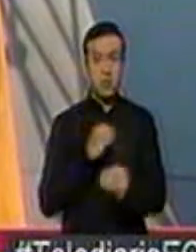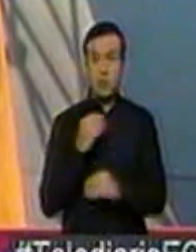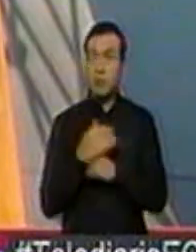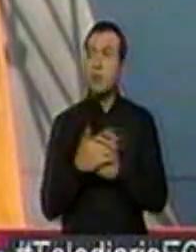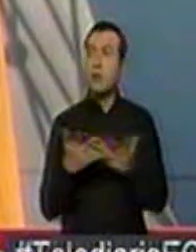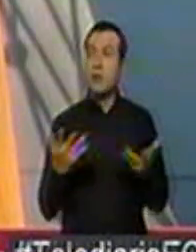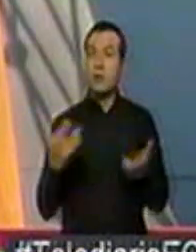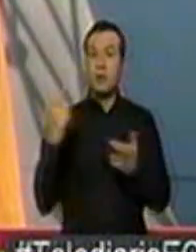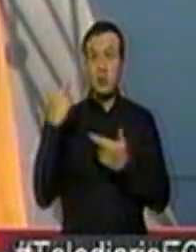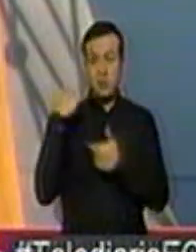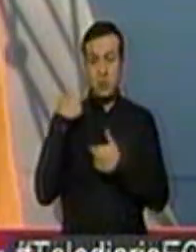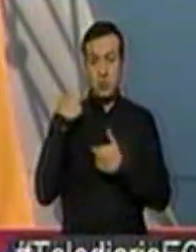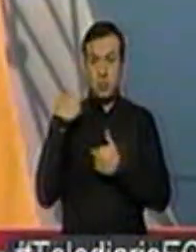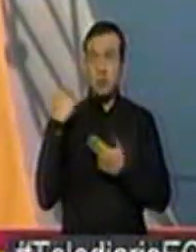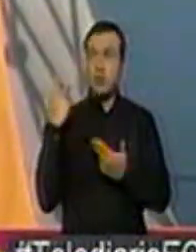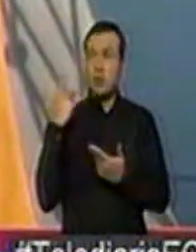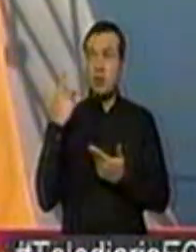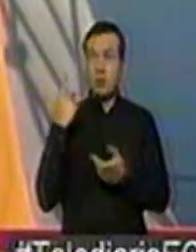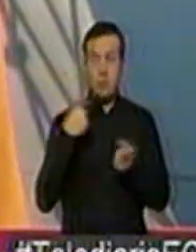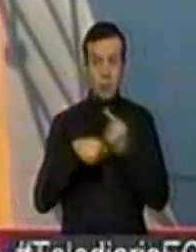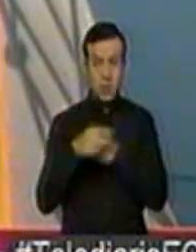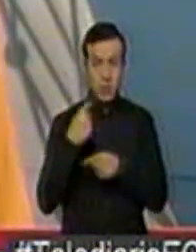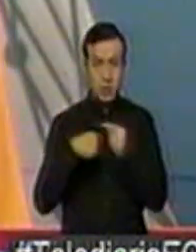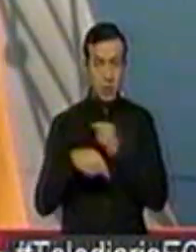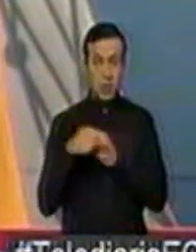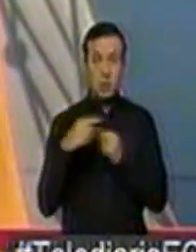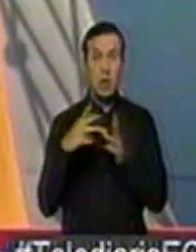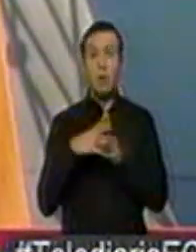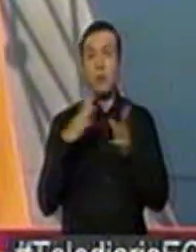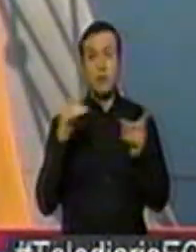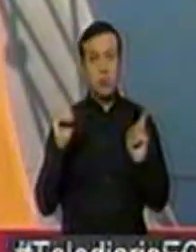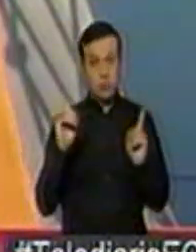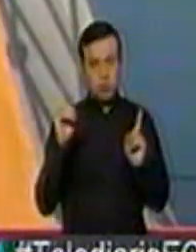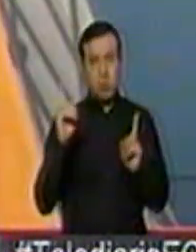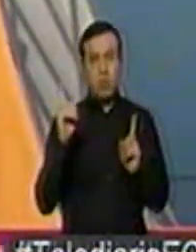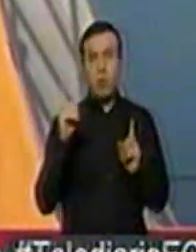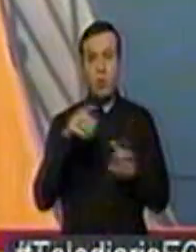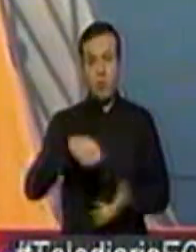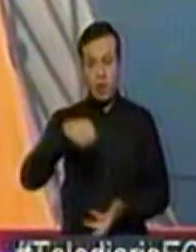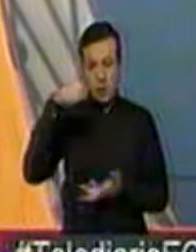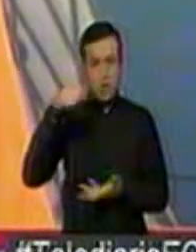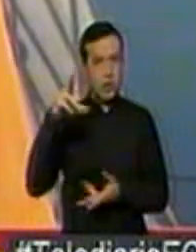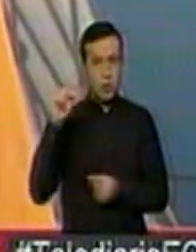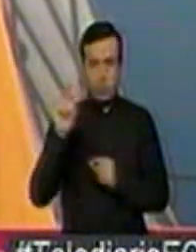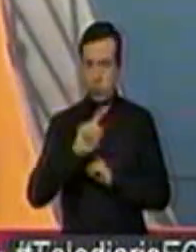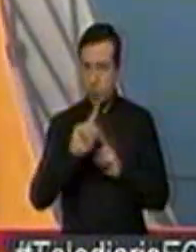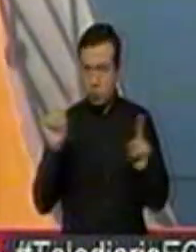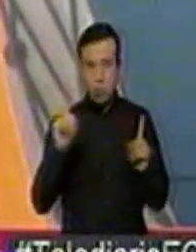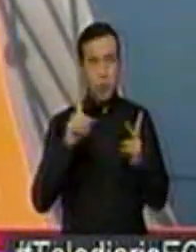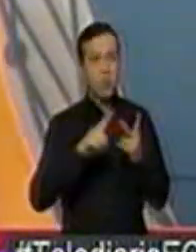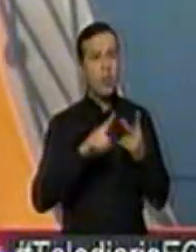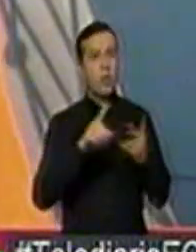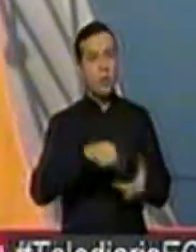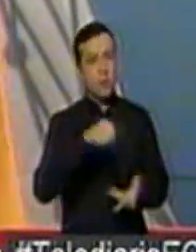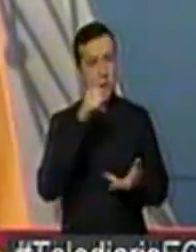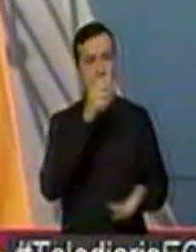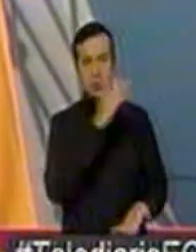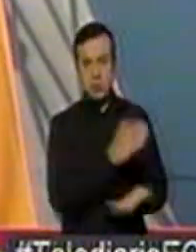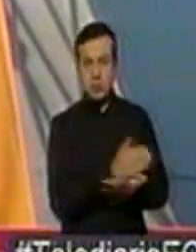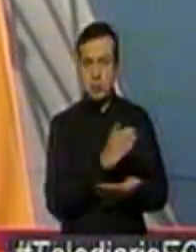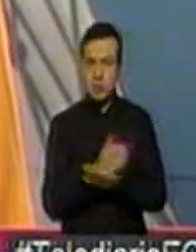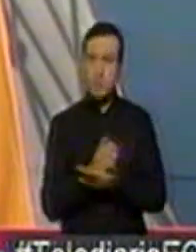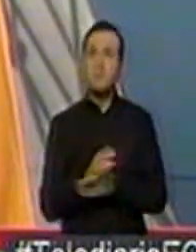responsabilidad es que no se venda el plástico así como así que nos entreguen fundas plásticas que el plástico de solo uso sea limitado